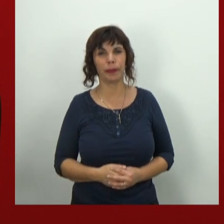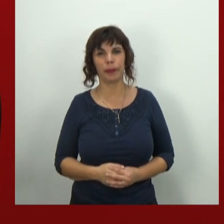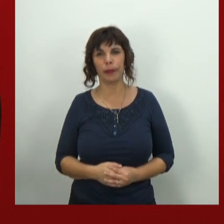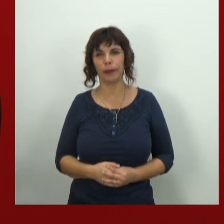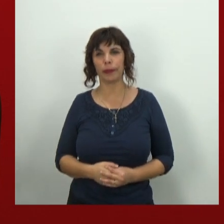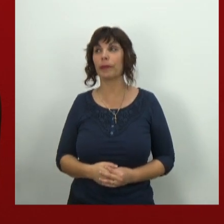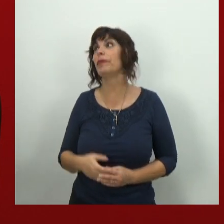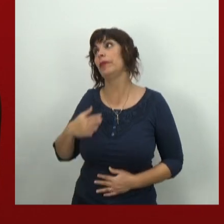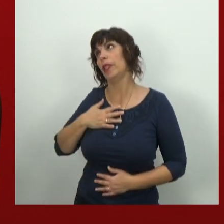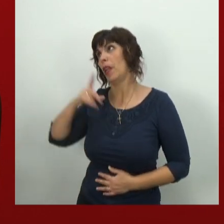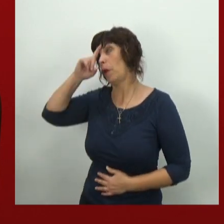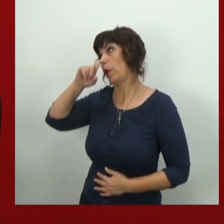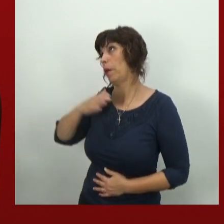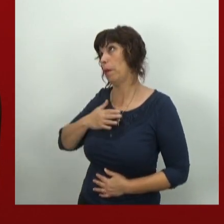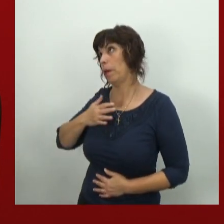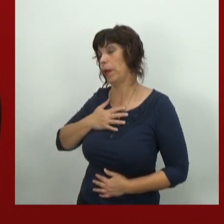Y dijo, acuérdate de mí